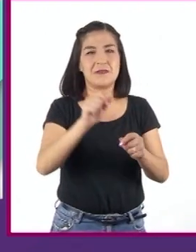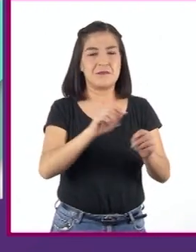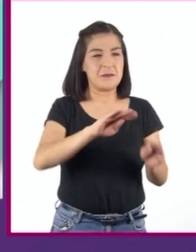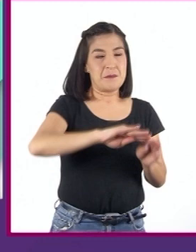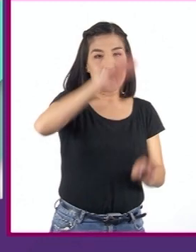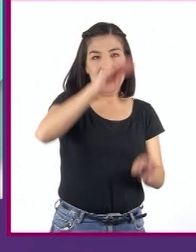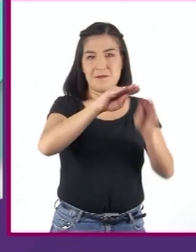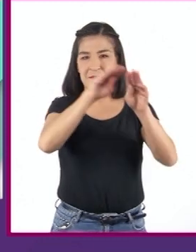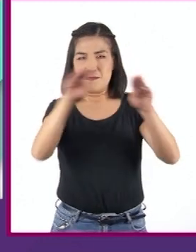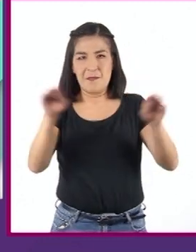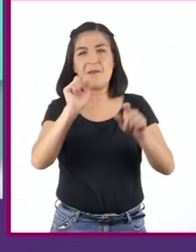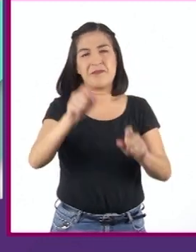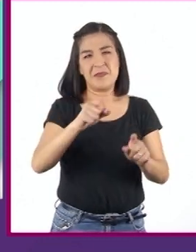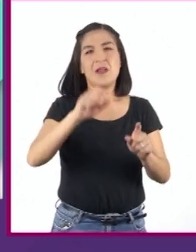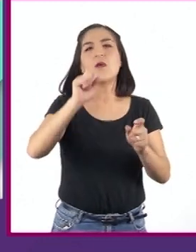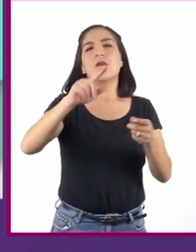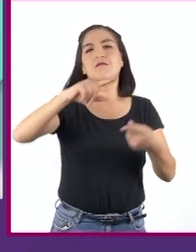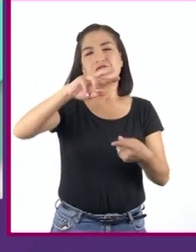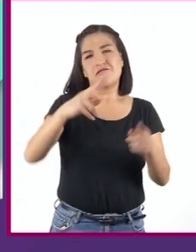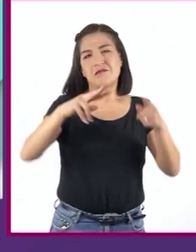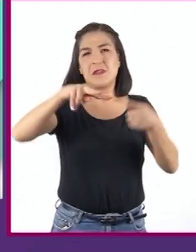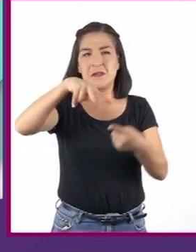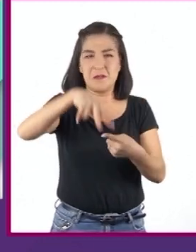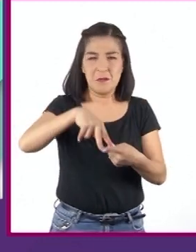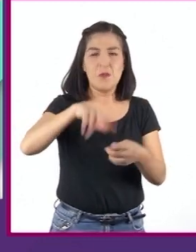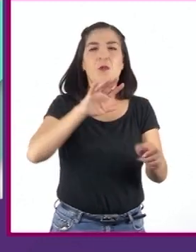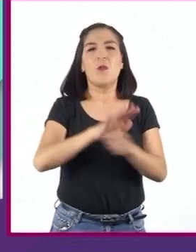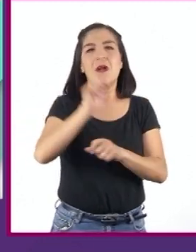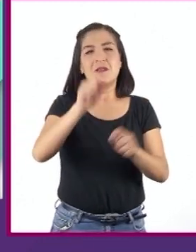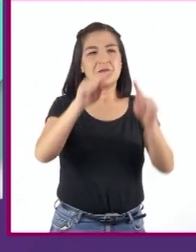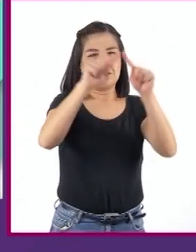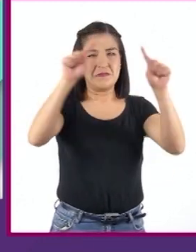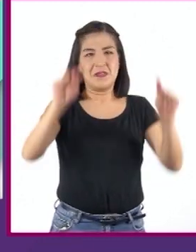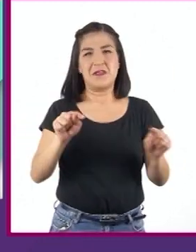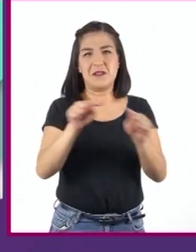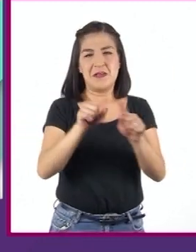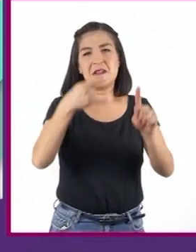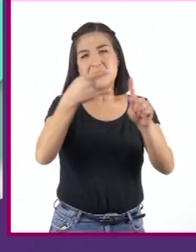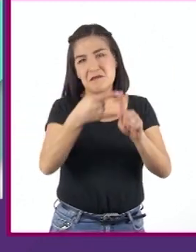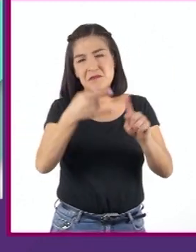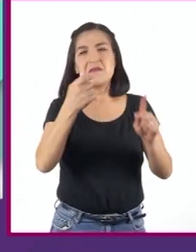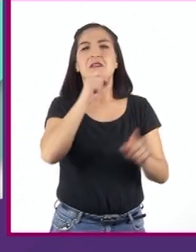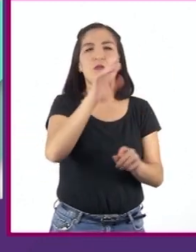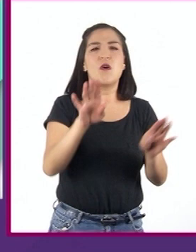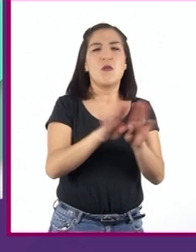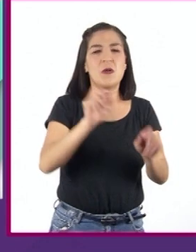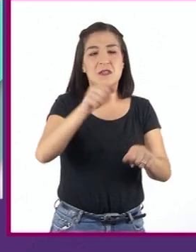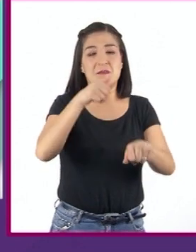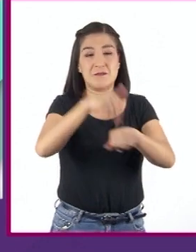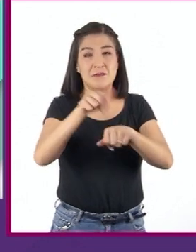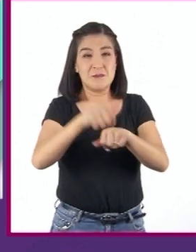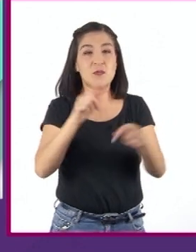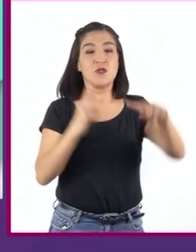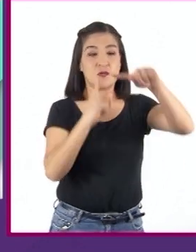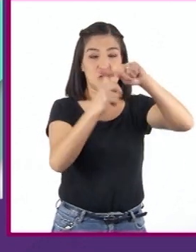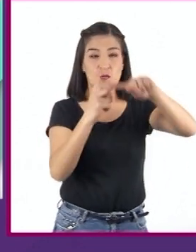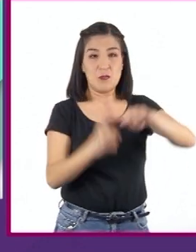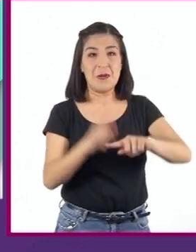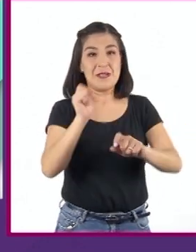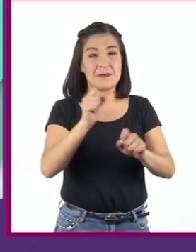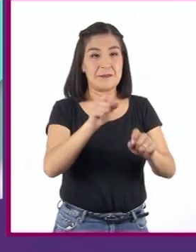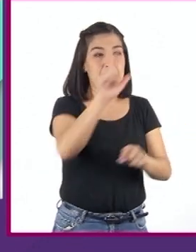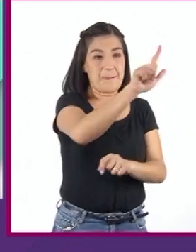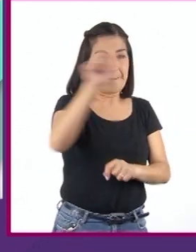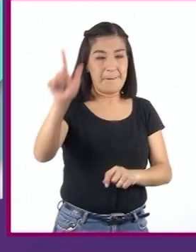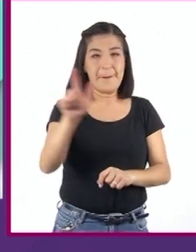de cualquier triángulo rectángulo. Enuncia que, en todo triángulo rectángulo, la suma de los cuadrados de los catetos es igual